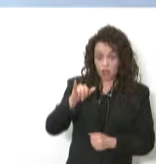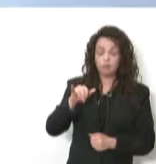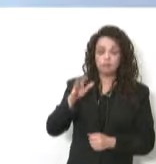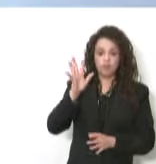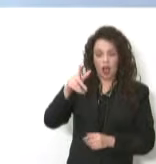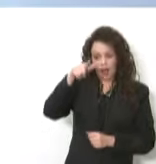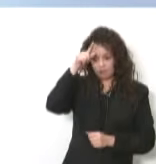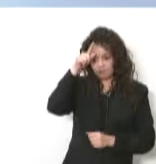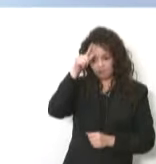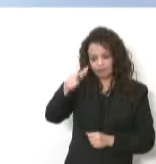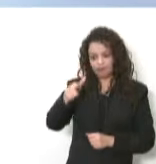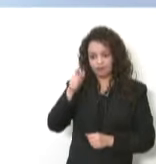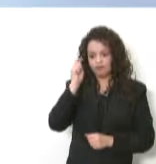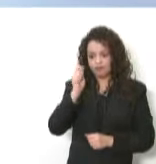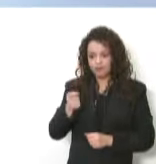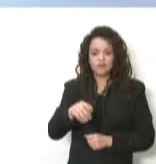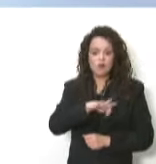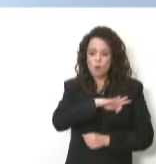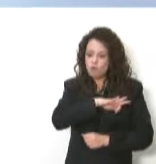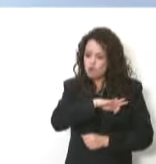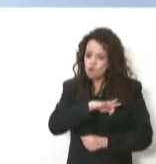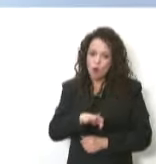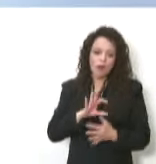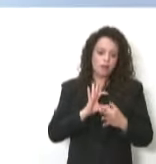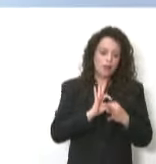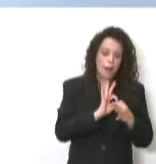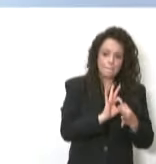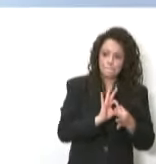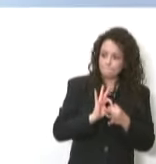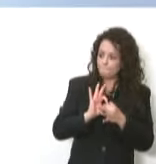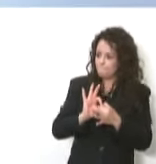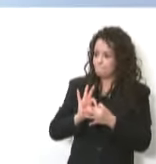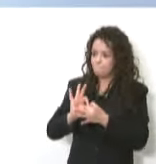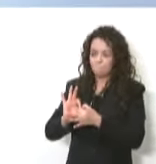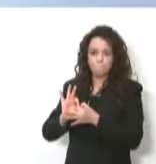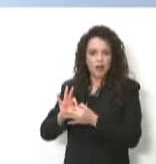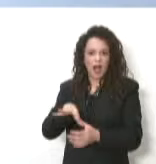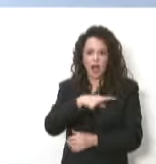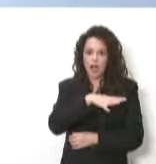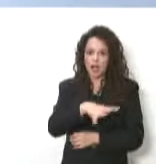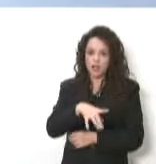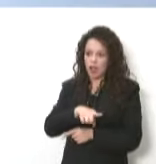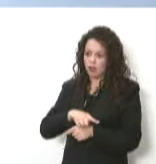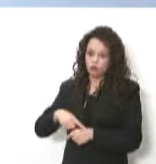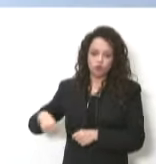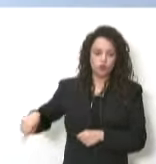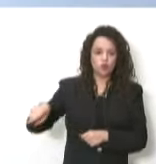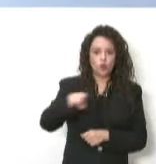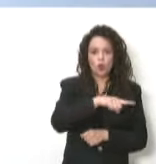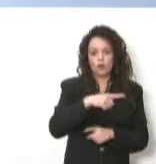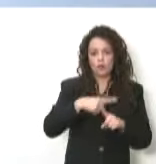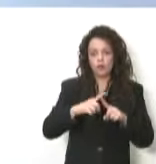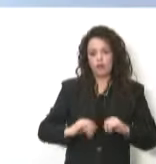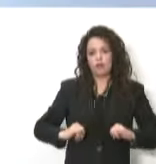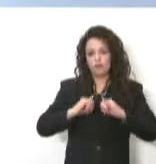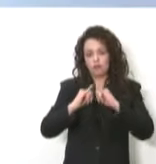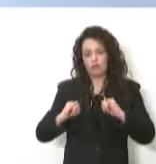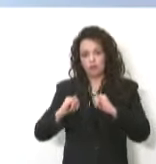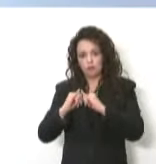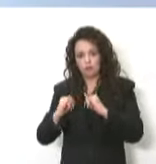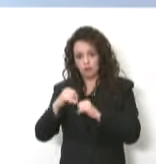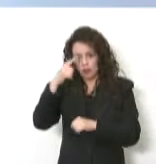sin duda, la alianza voluntaria muy generalizada de los sujetos obligados para cumplir con sus